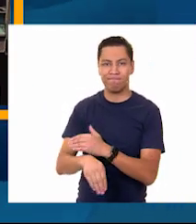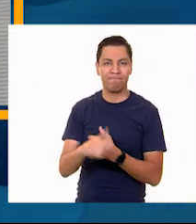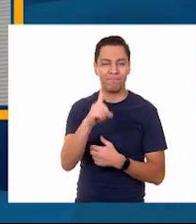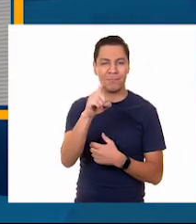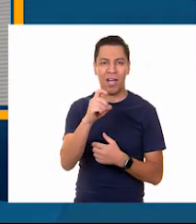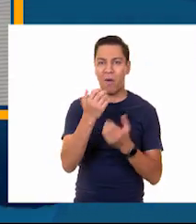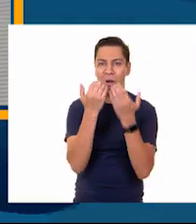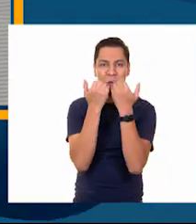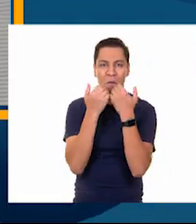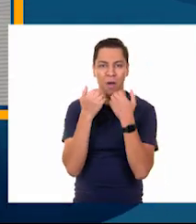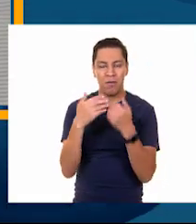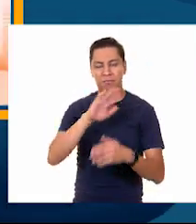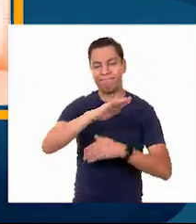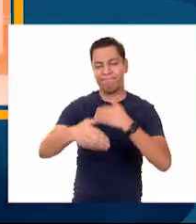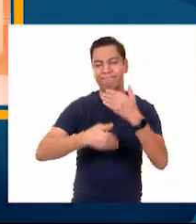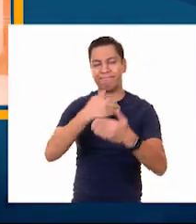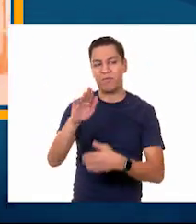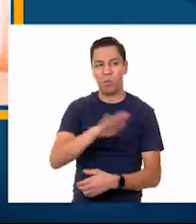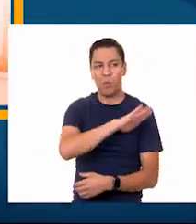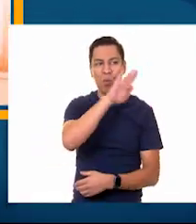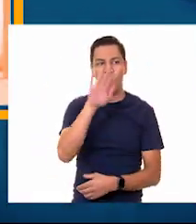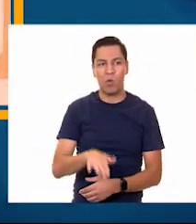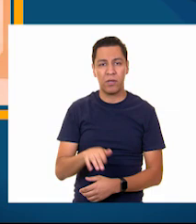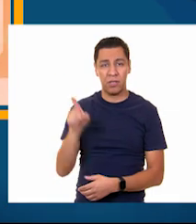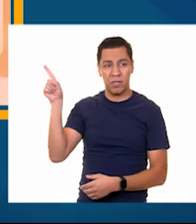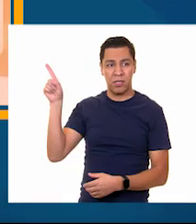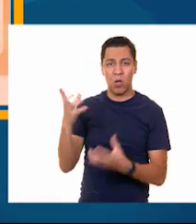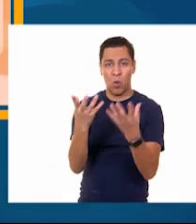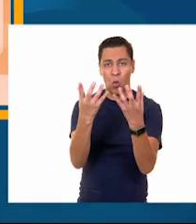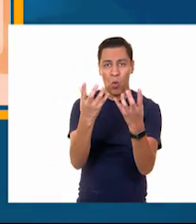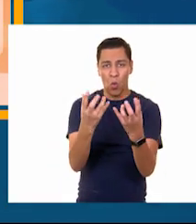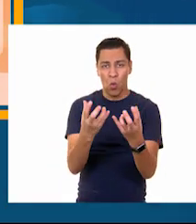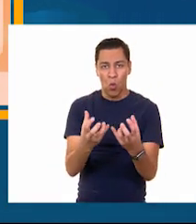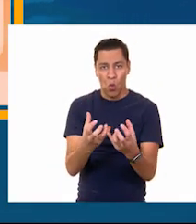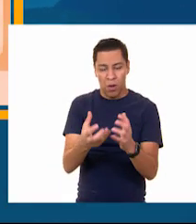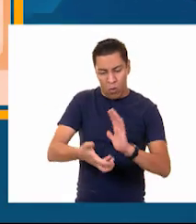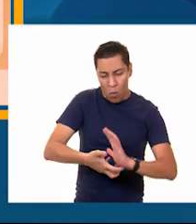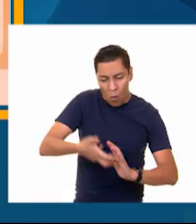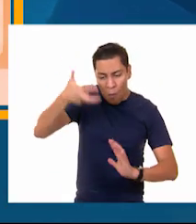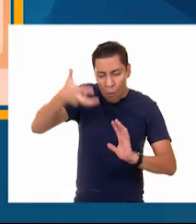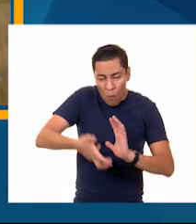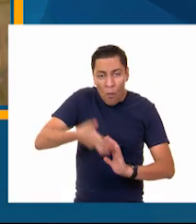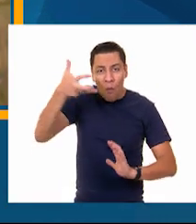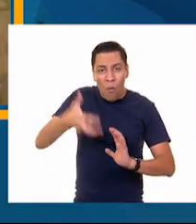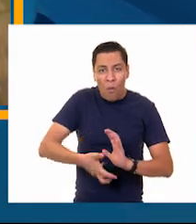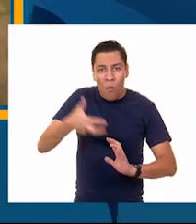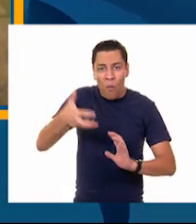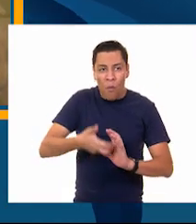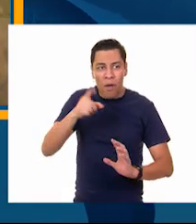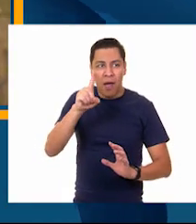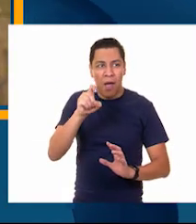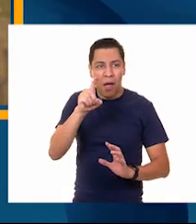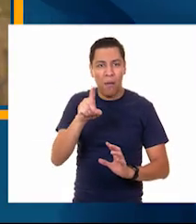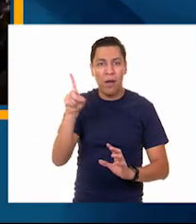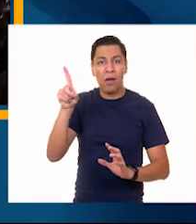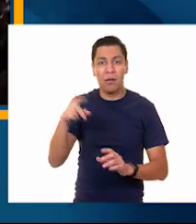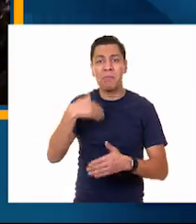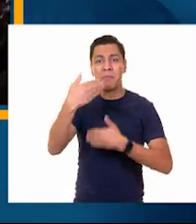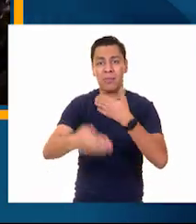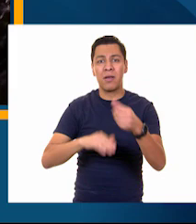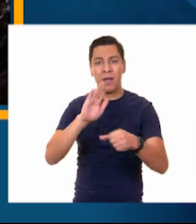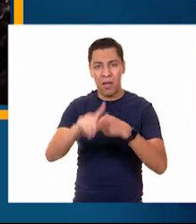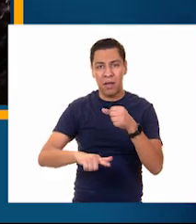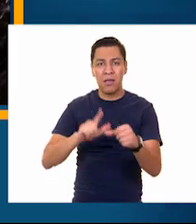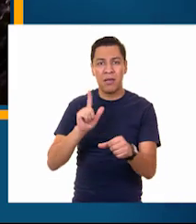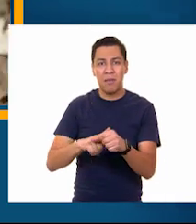consecuencia de la deforestación, la sobreexplotación de mantos acuíferos y la extinción de especies,